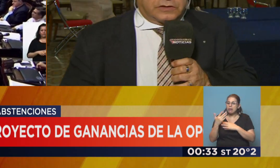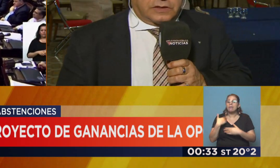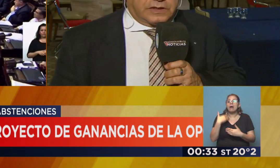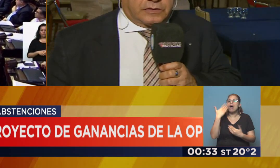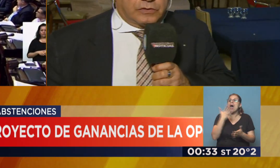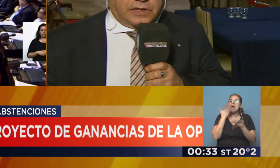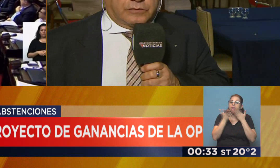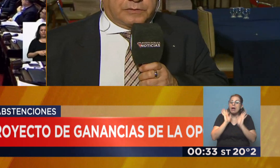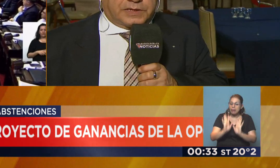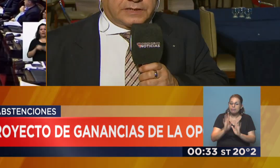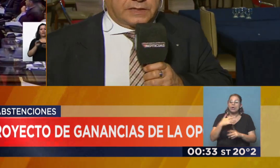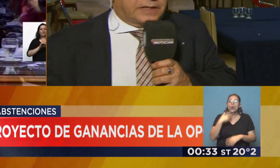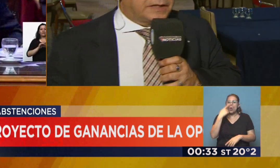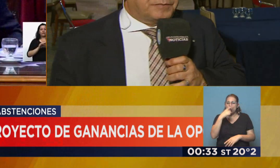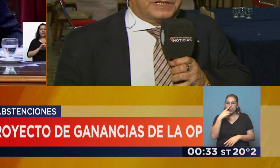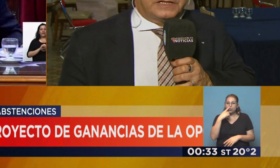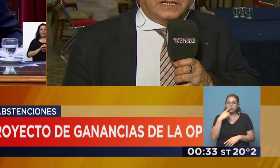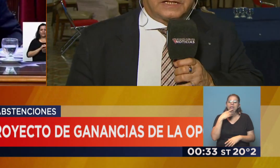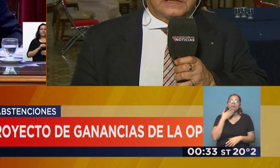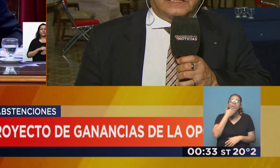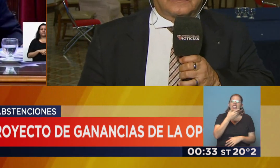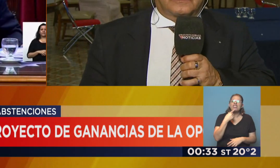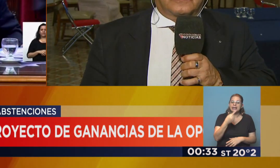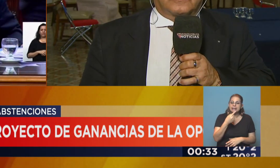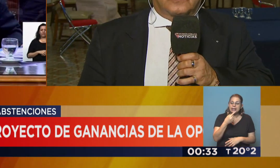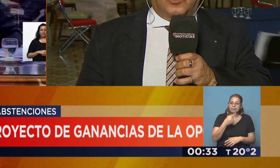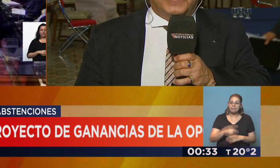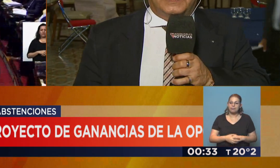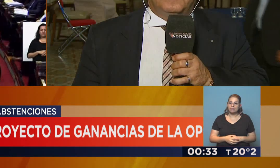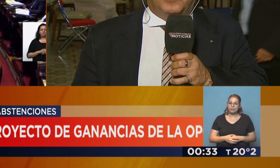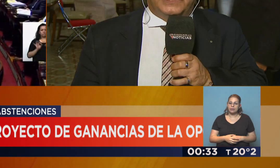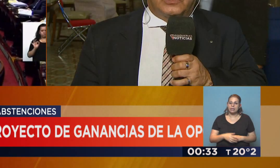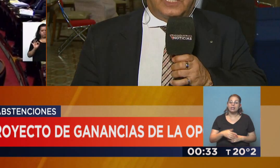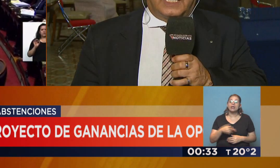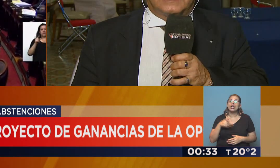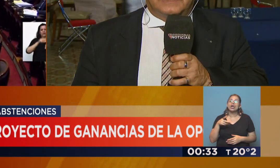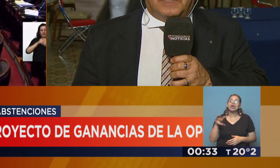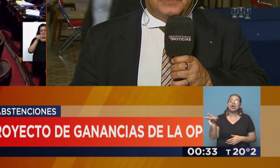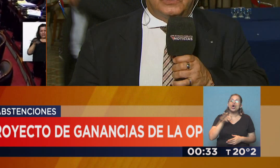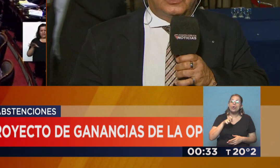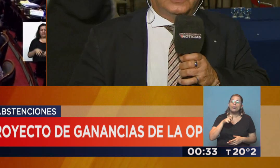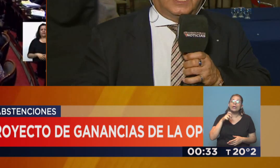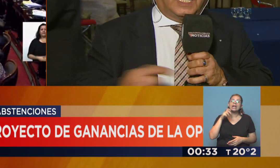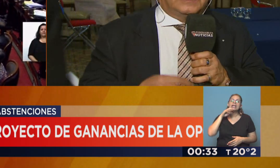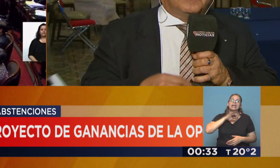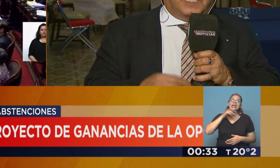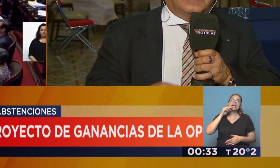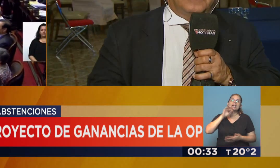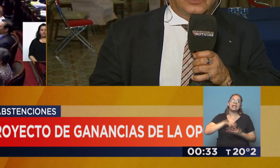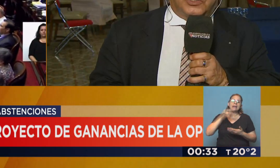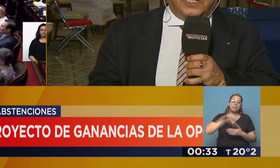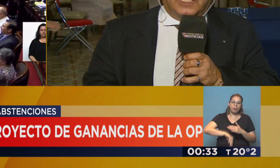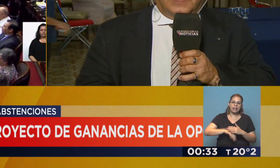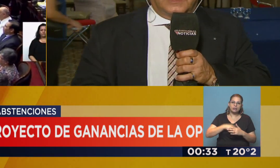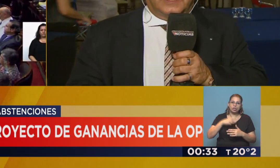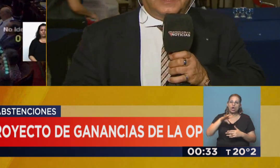moción en última instancia que pretendía que se le cobre impuesto a la timba, pero no al